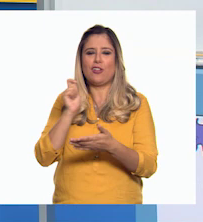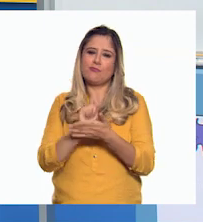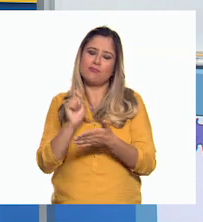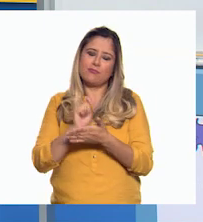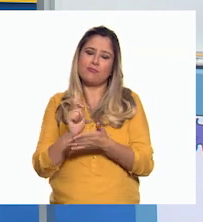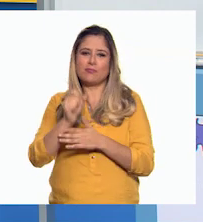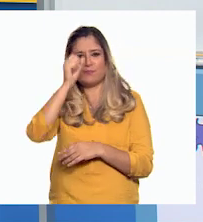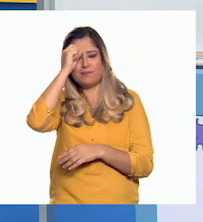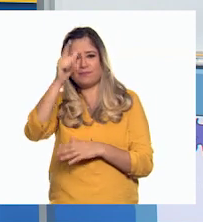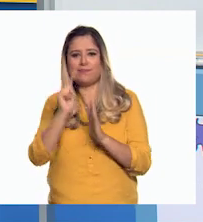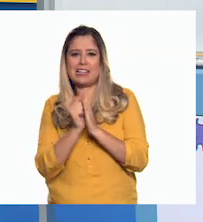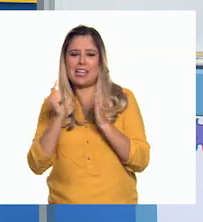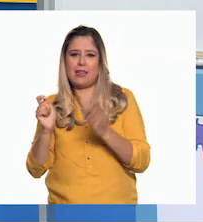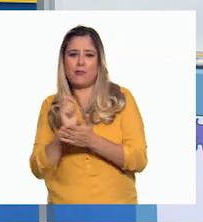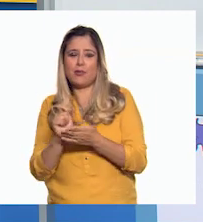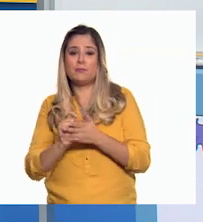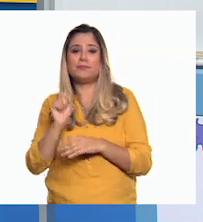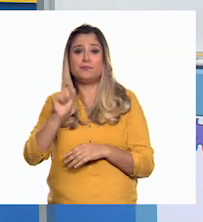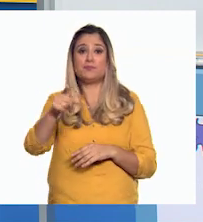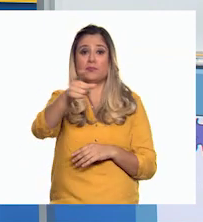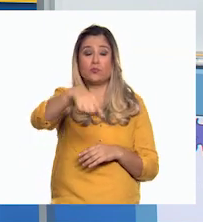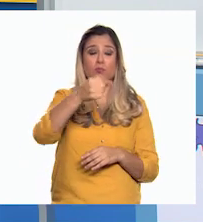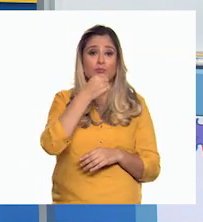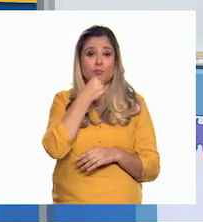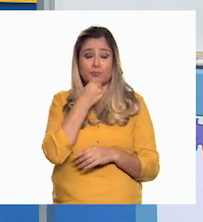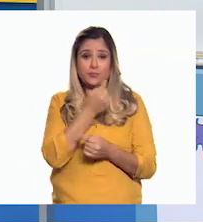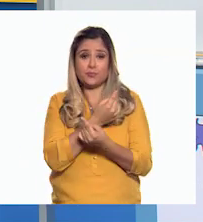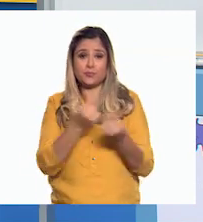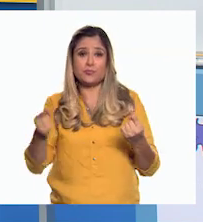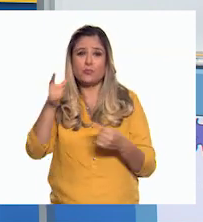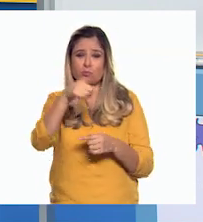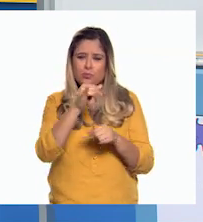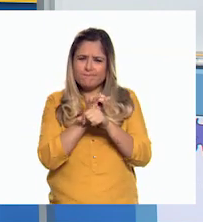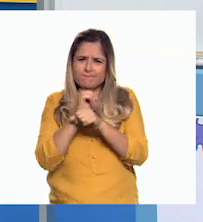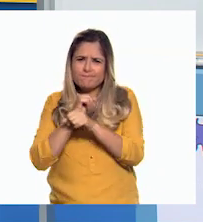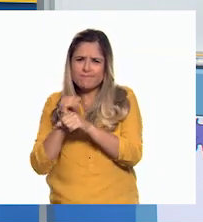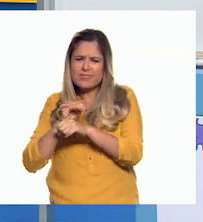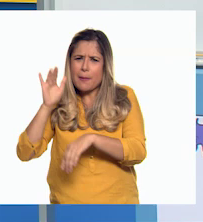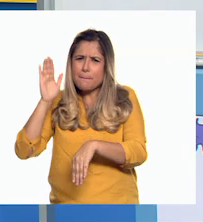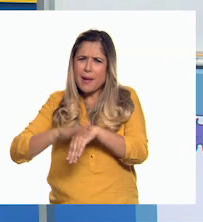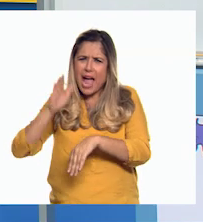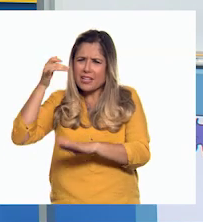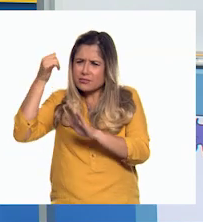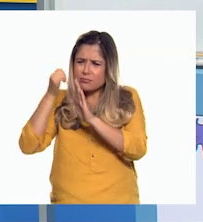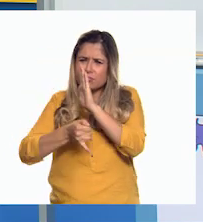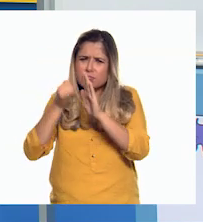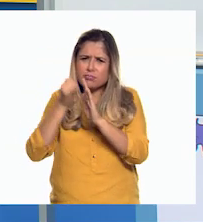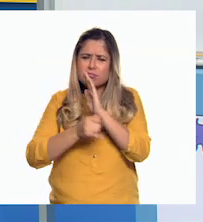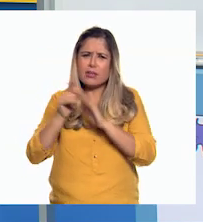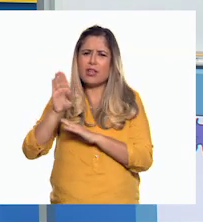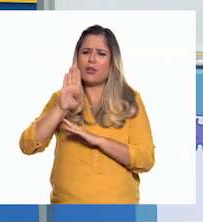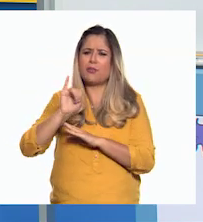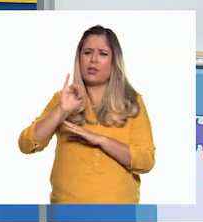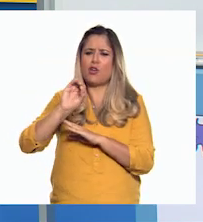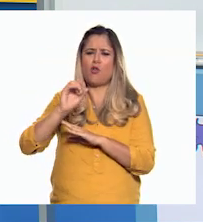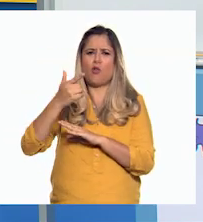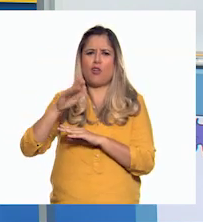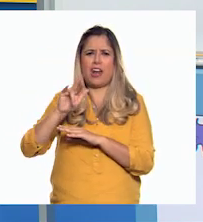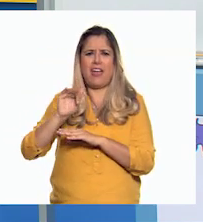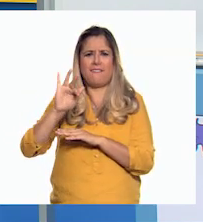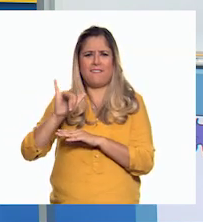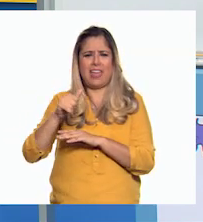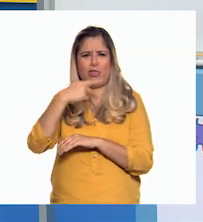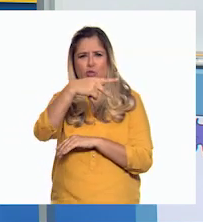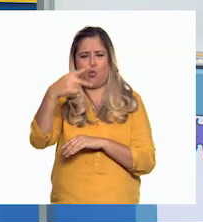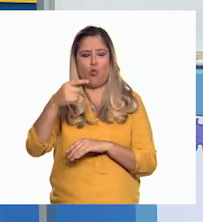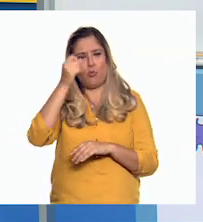o escritoras. Si ustedes, niñas y niños, indagan un poco más en la biografía de su escritor o escritora